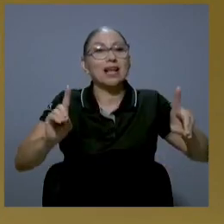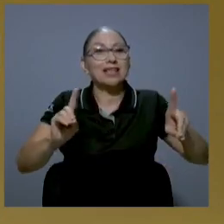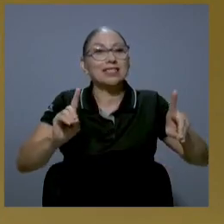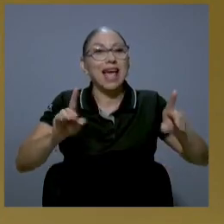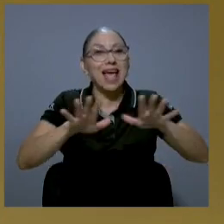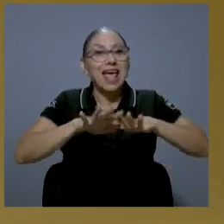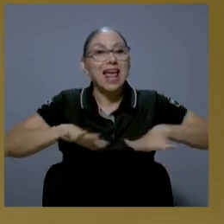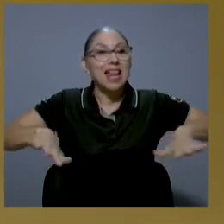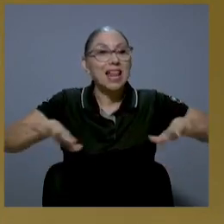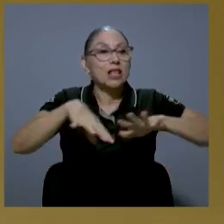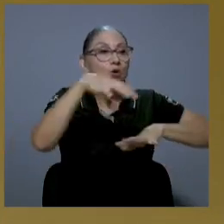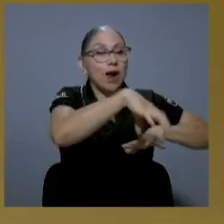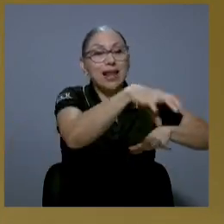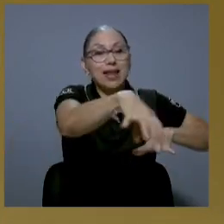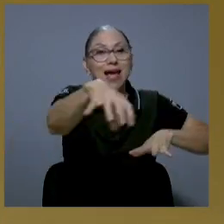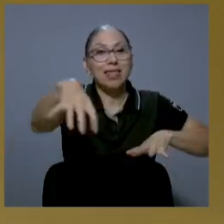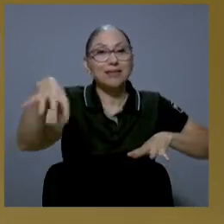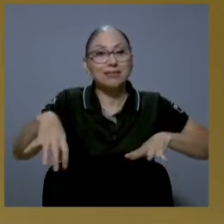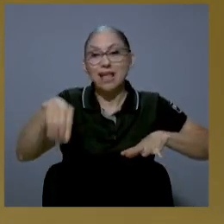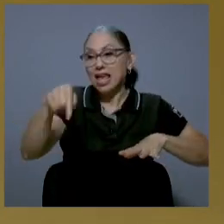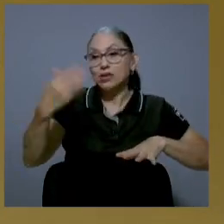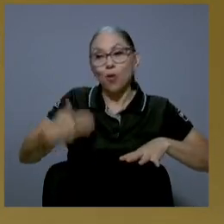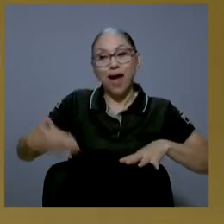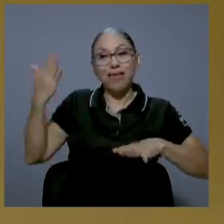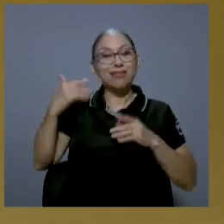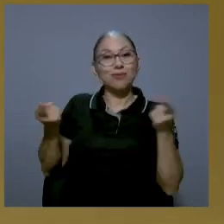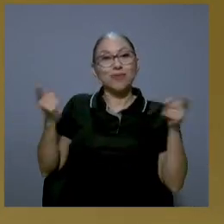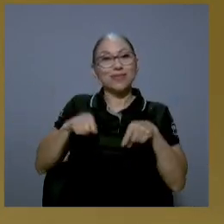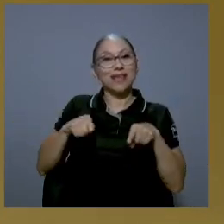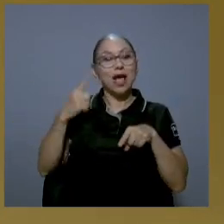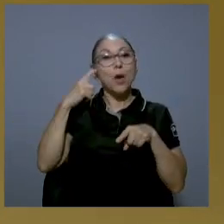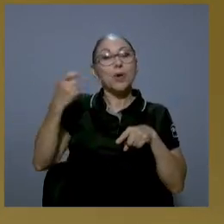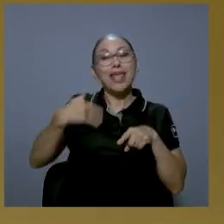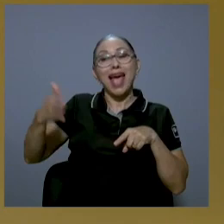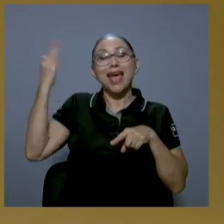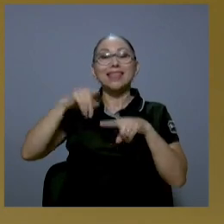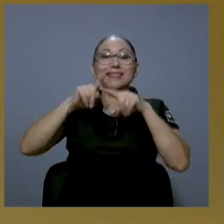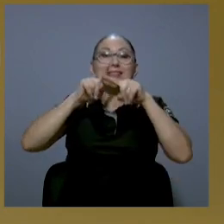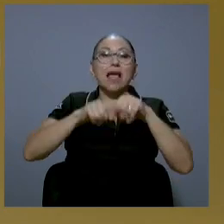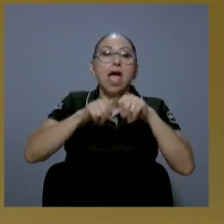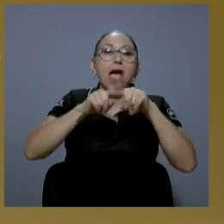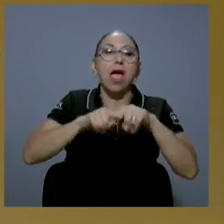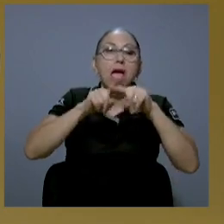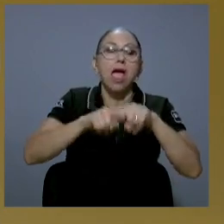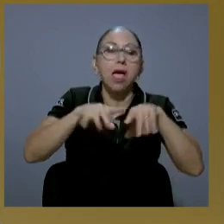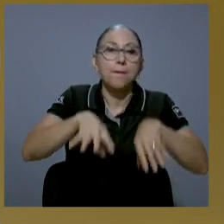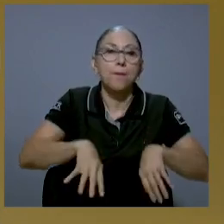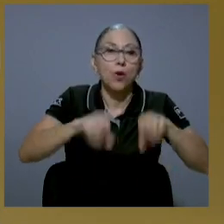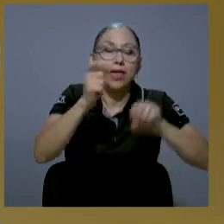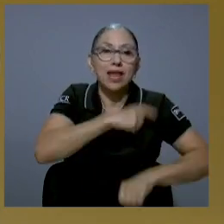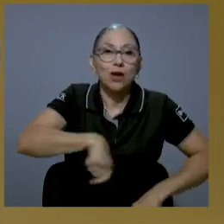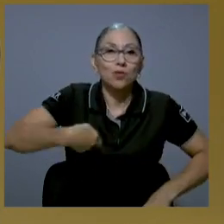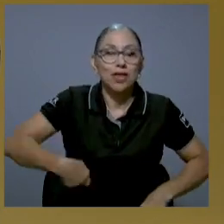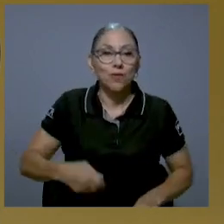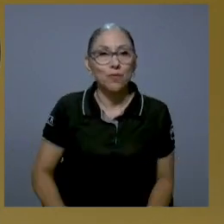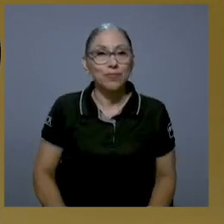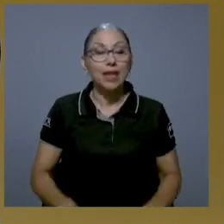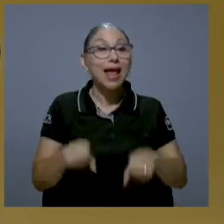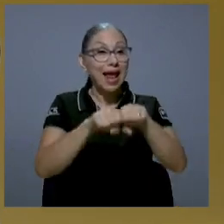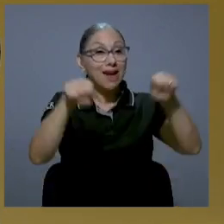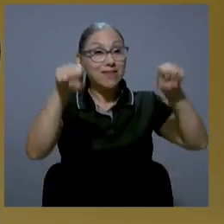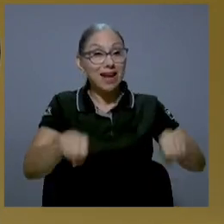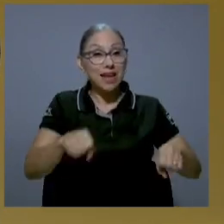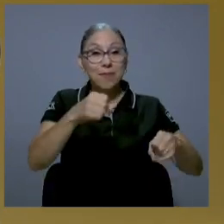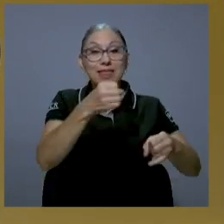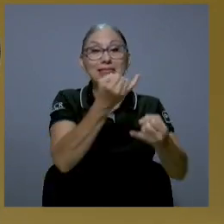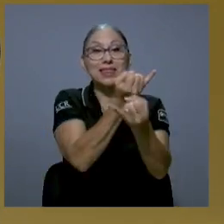que no ocurría anteriormente porque eran dependientes totalmente del Poder Ejecutivo. El régimen de instituciones autónomas